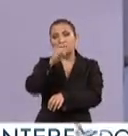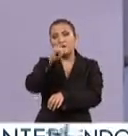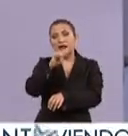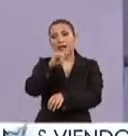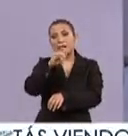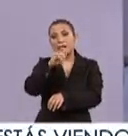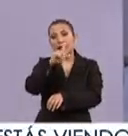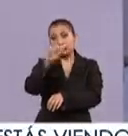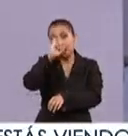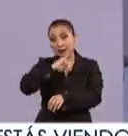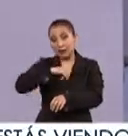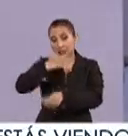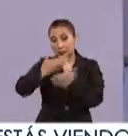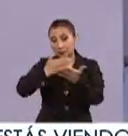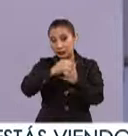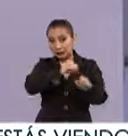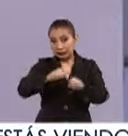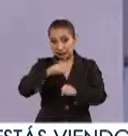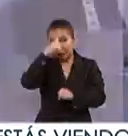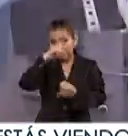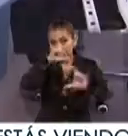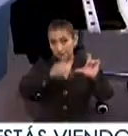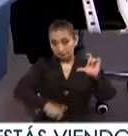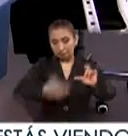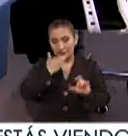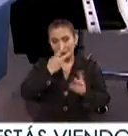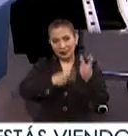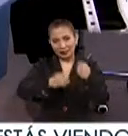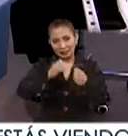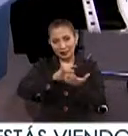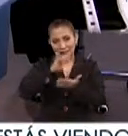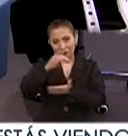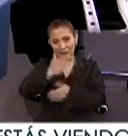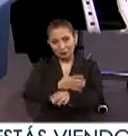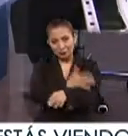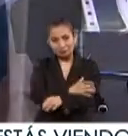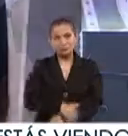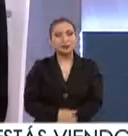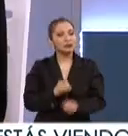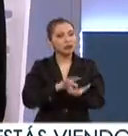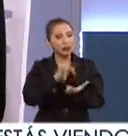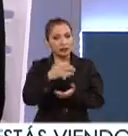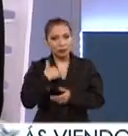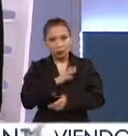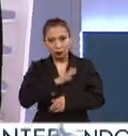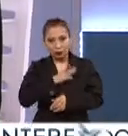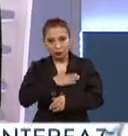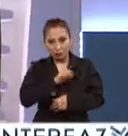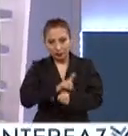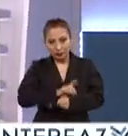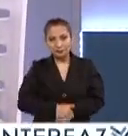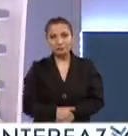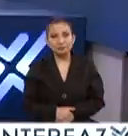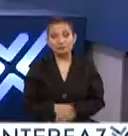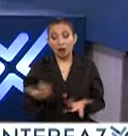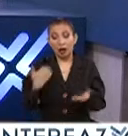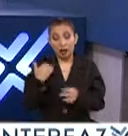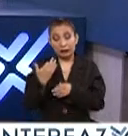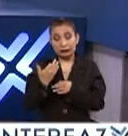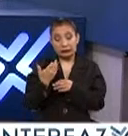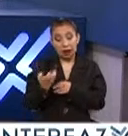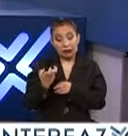Campos. Ella es jefa del Servicio Sismológico Nacional. Bienvenida, doctora. Muchas gracias por estar con nosotros. Muchas gracias. Buenos días. Gracias por acompañarnos en un